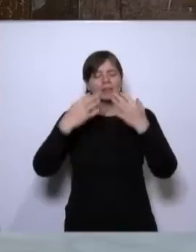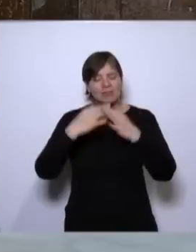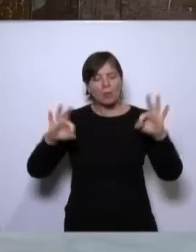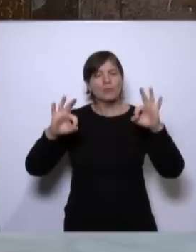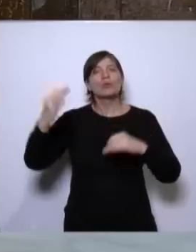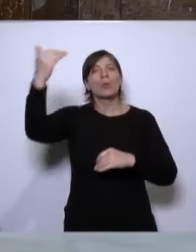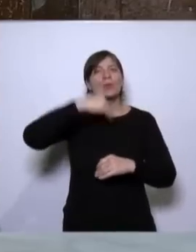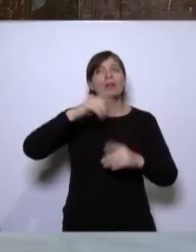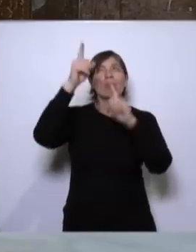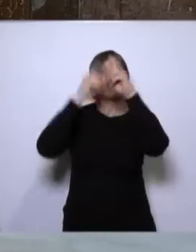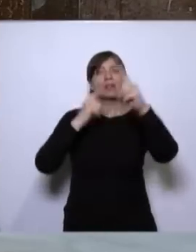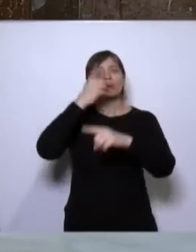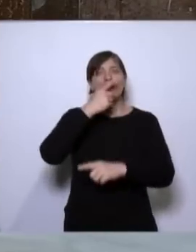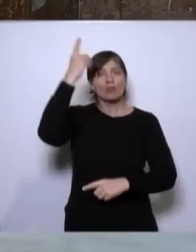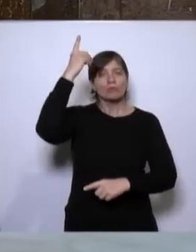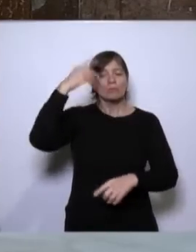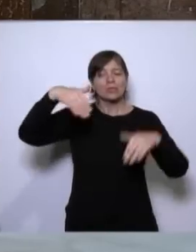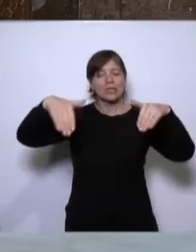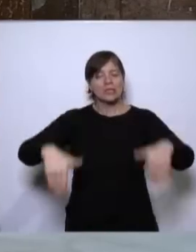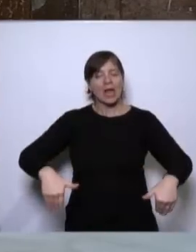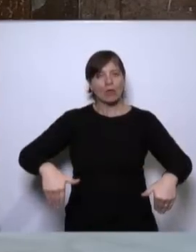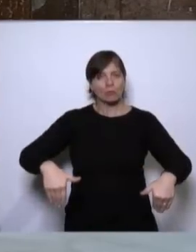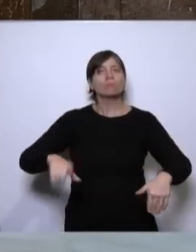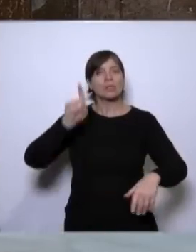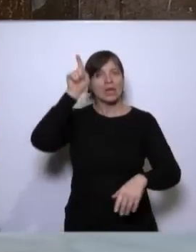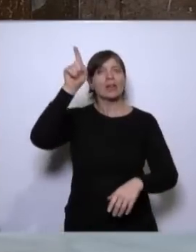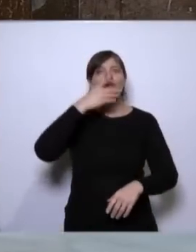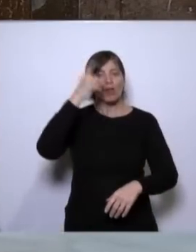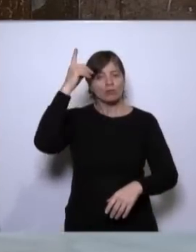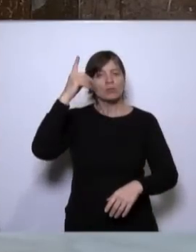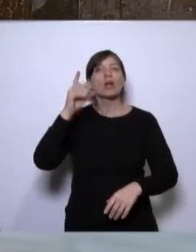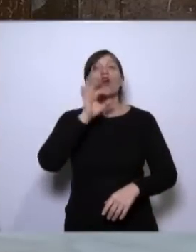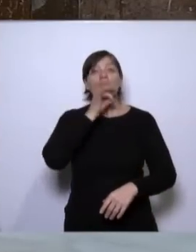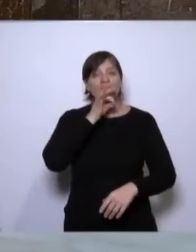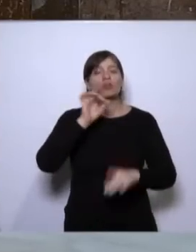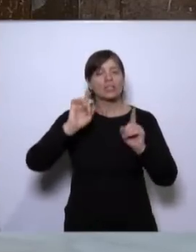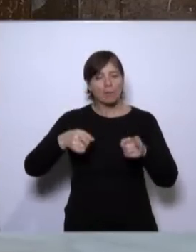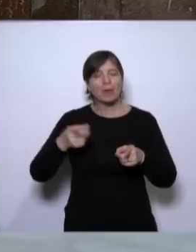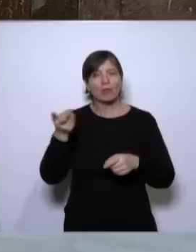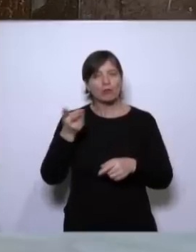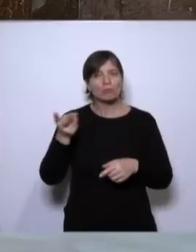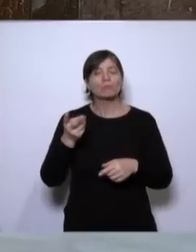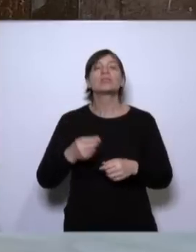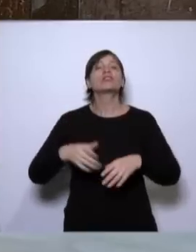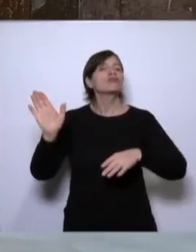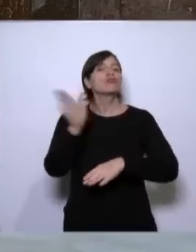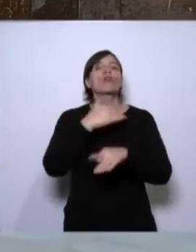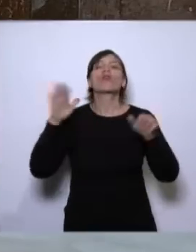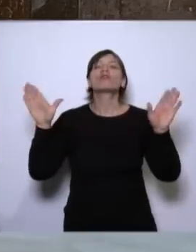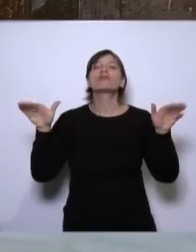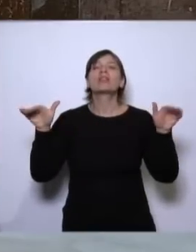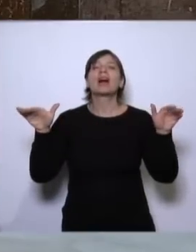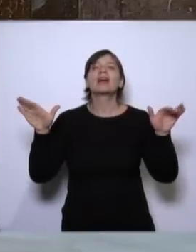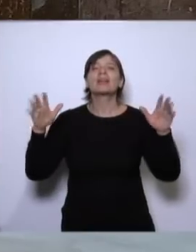viene de nuestro Dios, que está sentado en el trono, y del Cordero. y todos los ángeles que